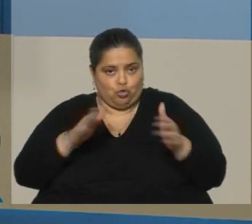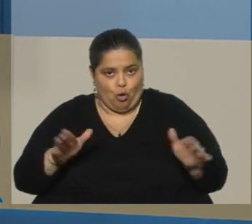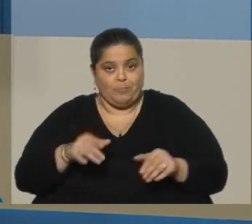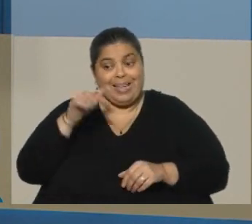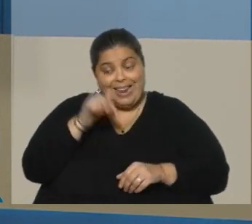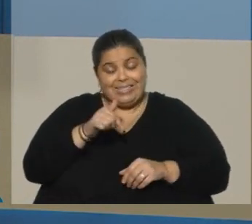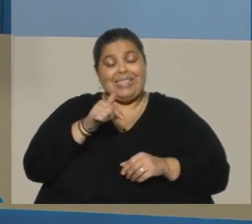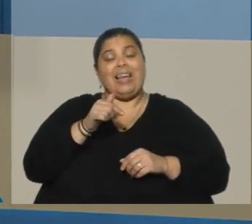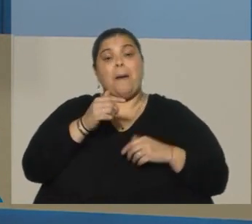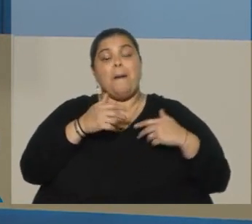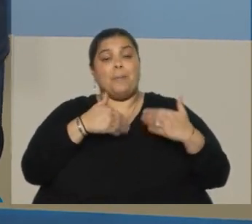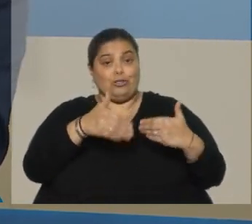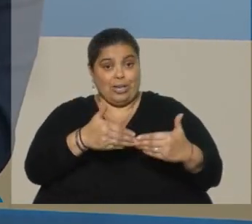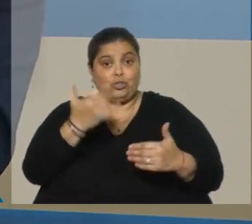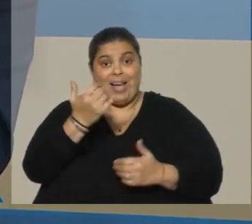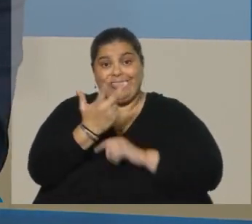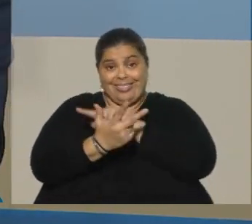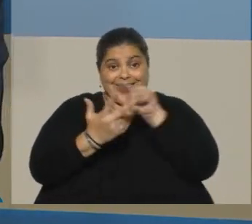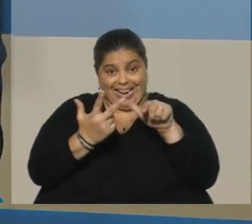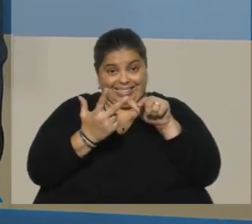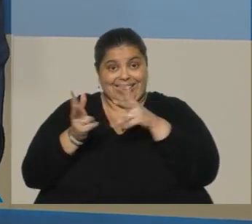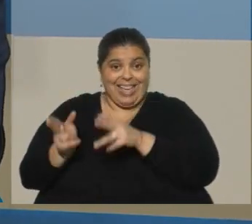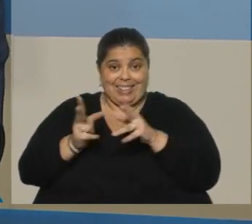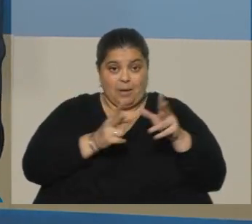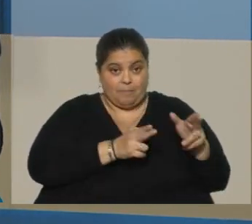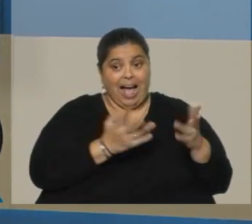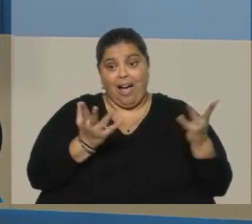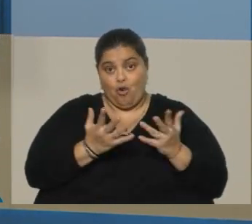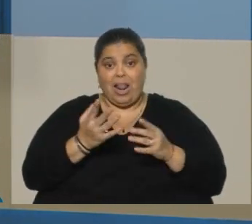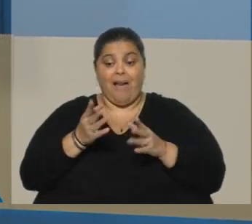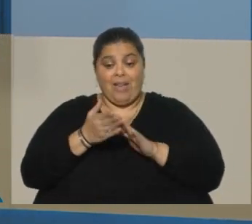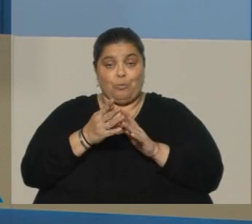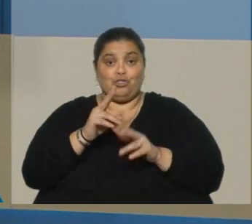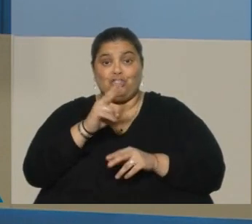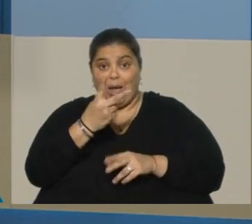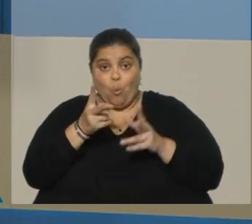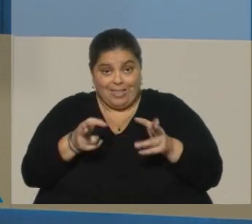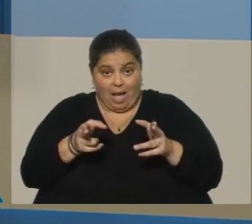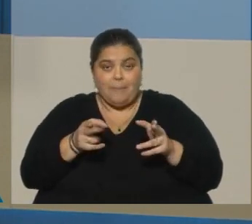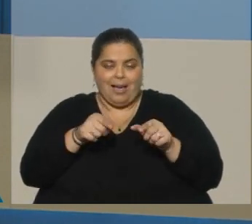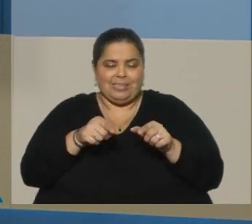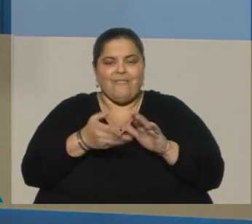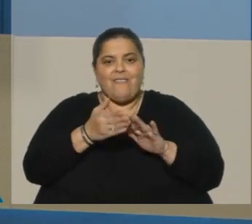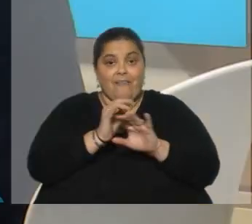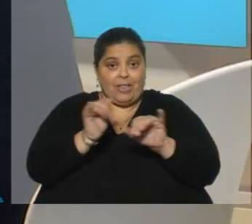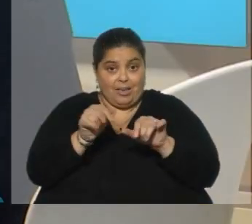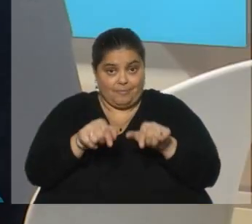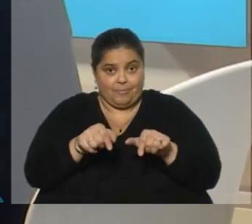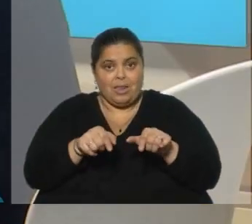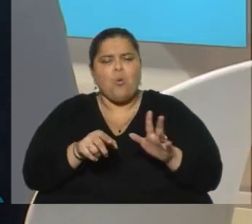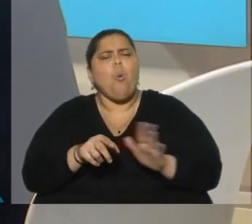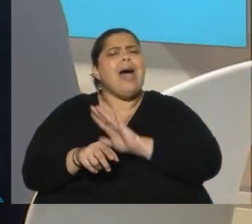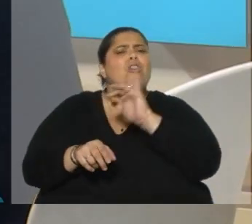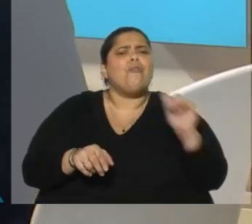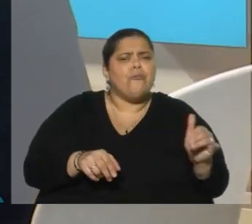hay 3 etapas, nos quedan 3 etapas. Estamos cerrando la segunda etapa, que es la de redacción del proceso especial. ¿Cuándo terminaría todo esto?